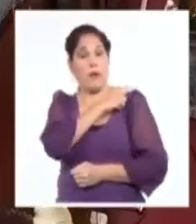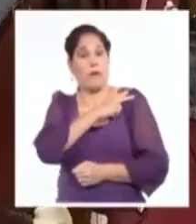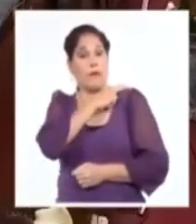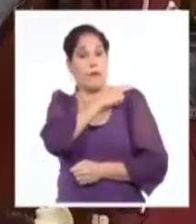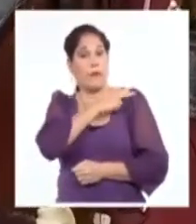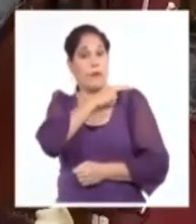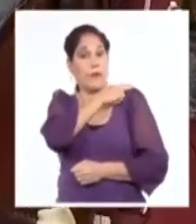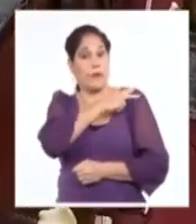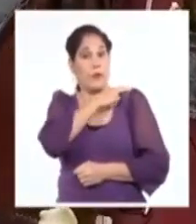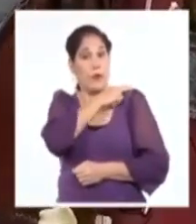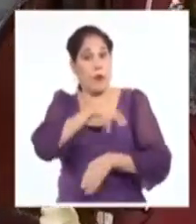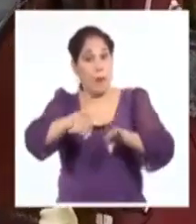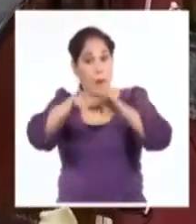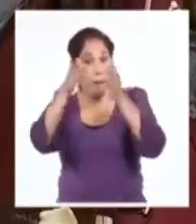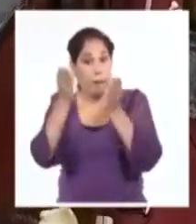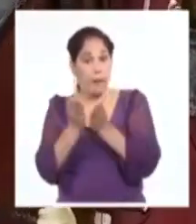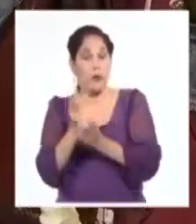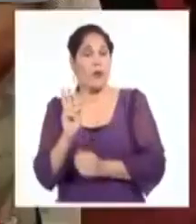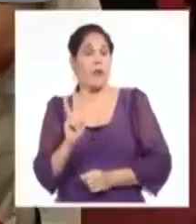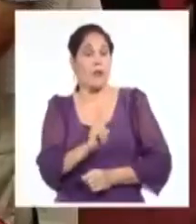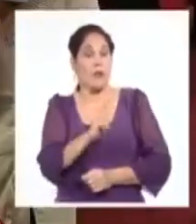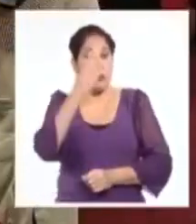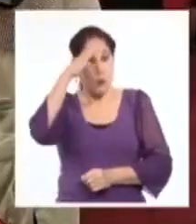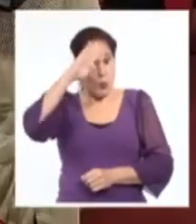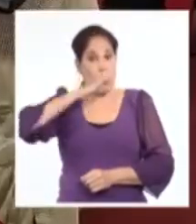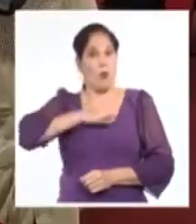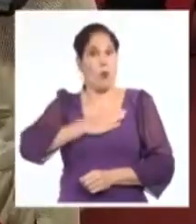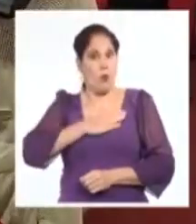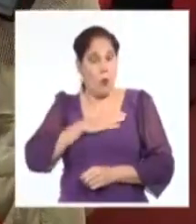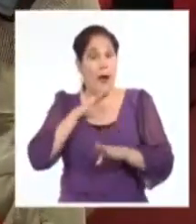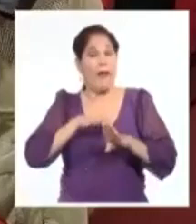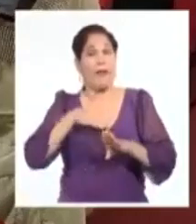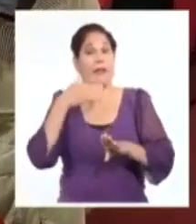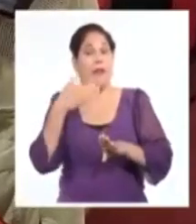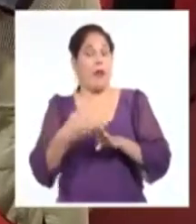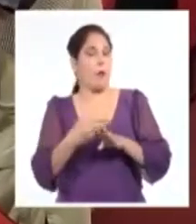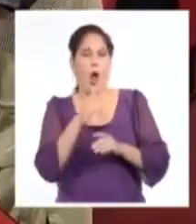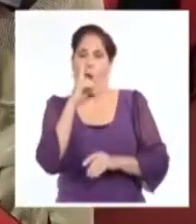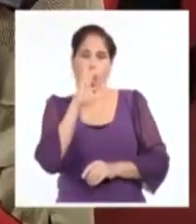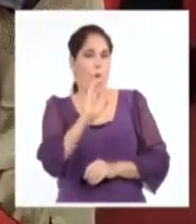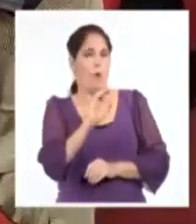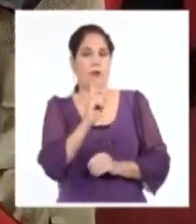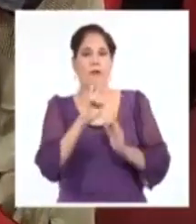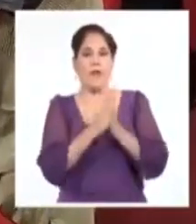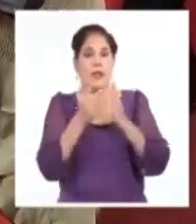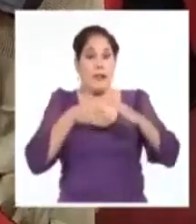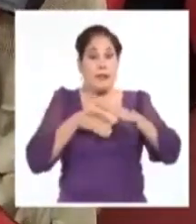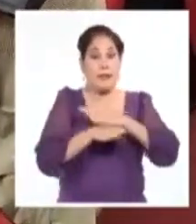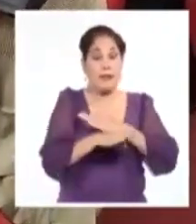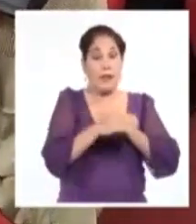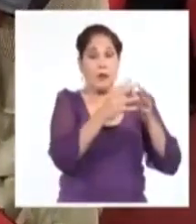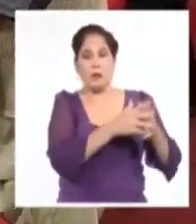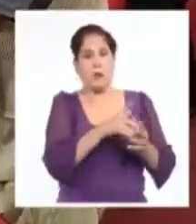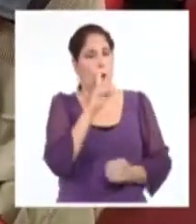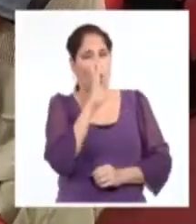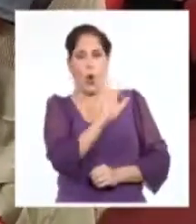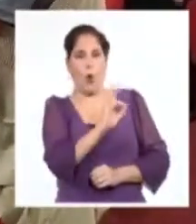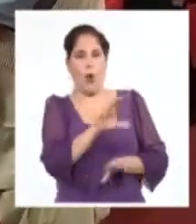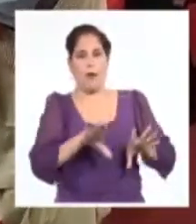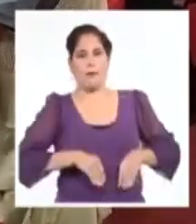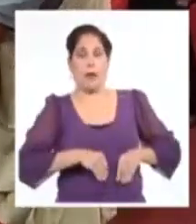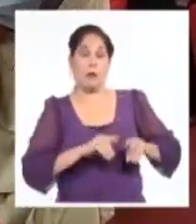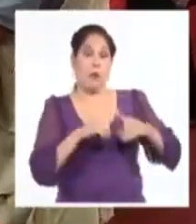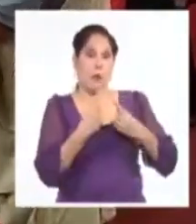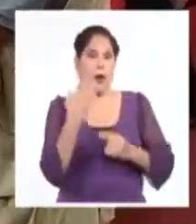la entidad mundial que han visitado Cuba y luego le han retirado la visa para entrar a Estados Unidos por el